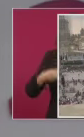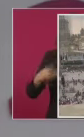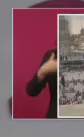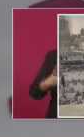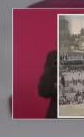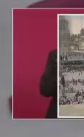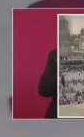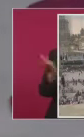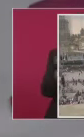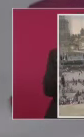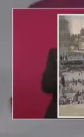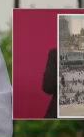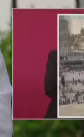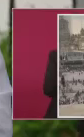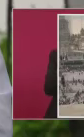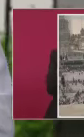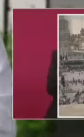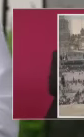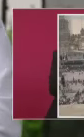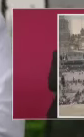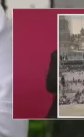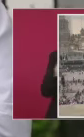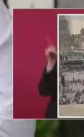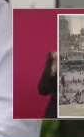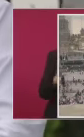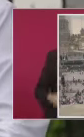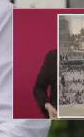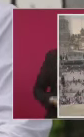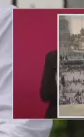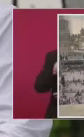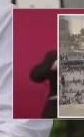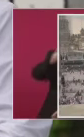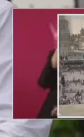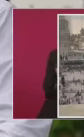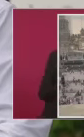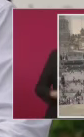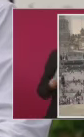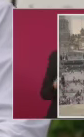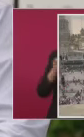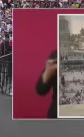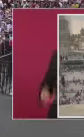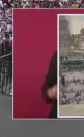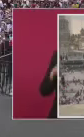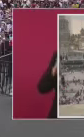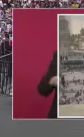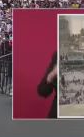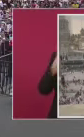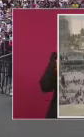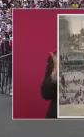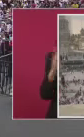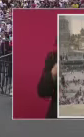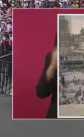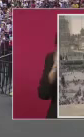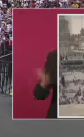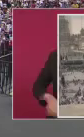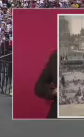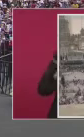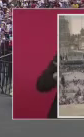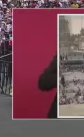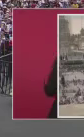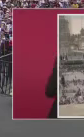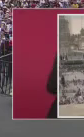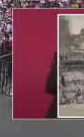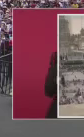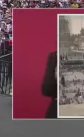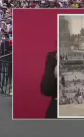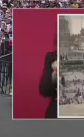dama quiso ser. Por lo pronto, el Zócalo de Ciudad de México comienza ya a vaciarse porque va a empezar a llover. En cuanto a